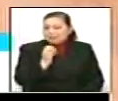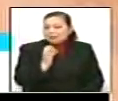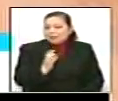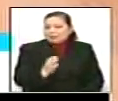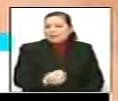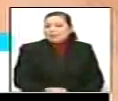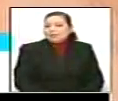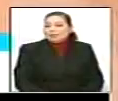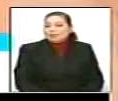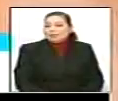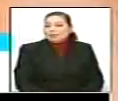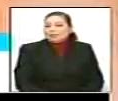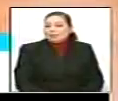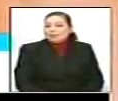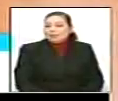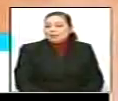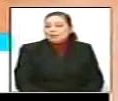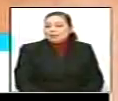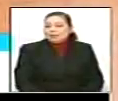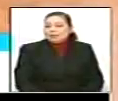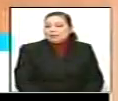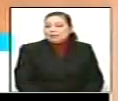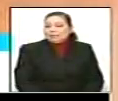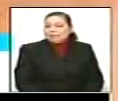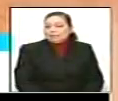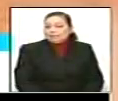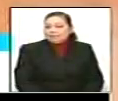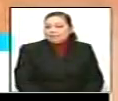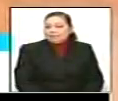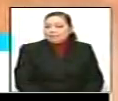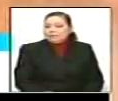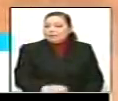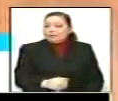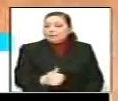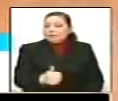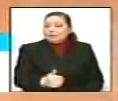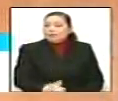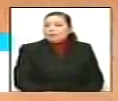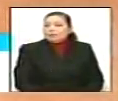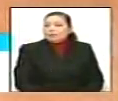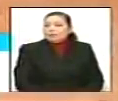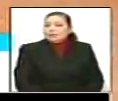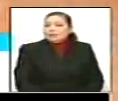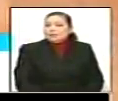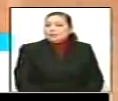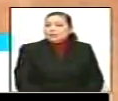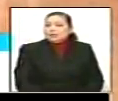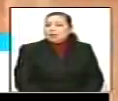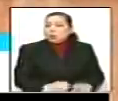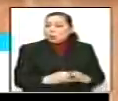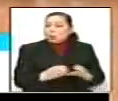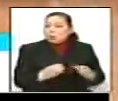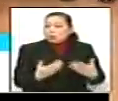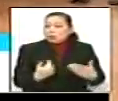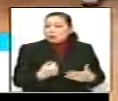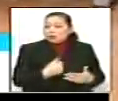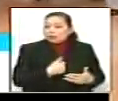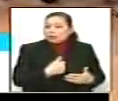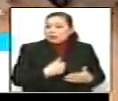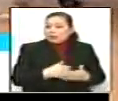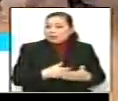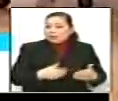perfil. Eso he dicho, señora congresista. Y lo otro, quiero indicar de que ese curso ya se ha venido con convenio